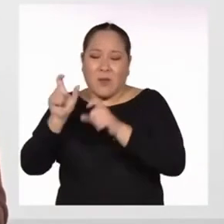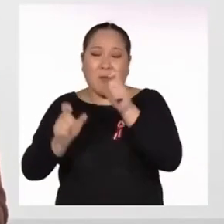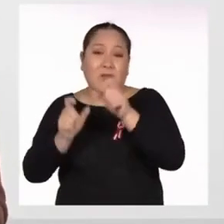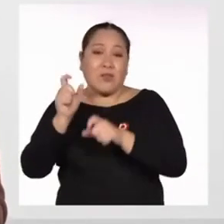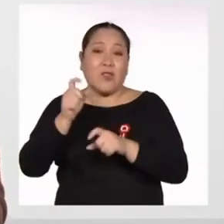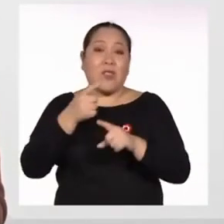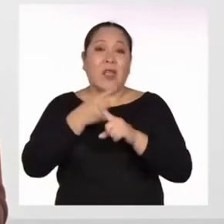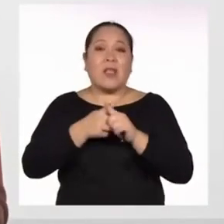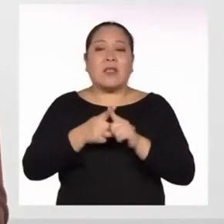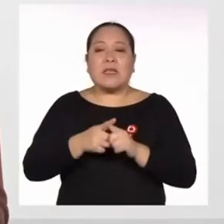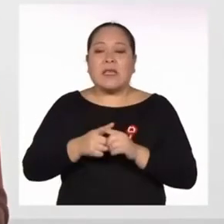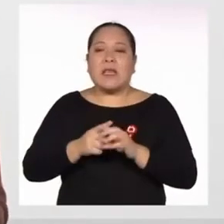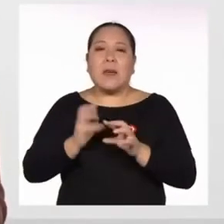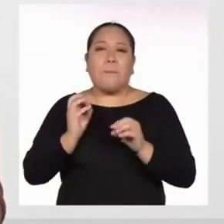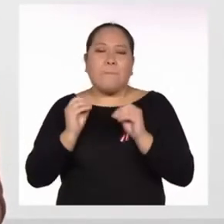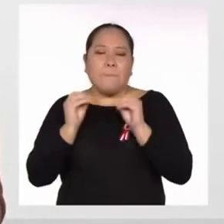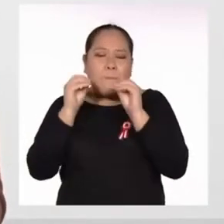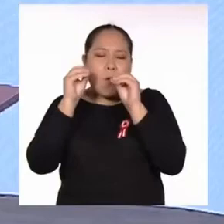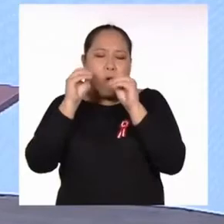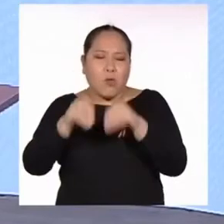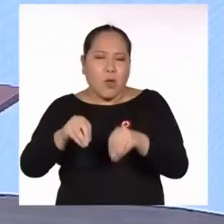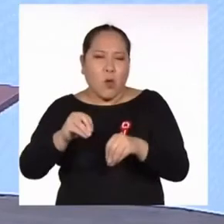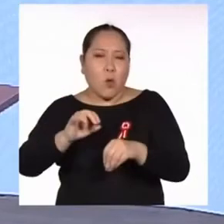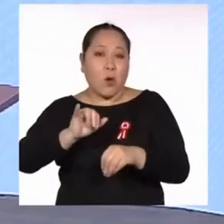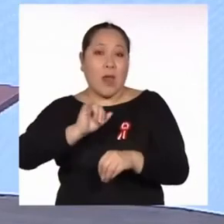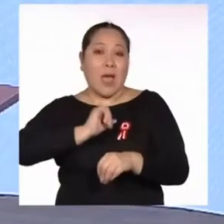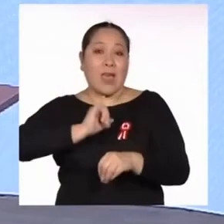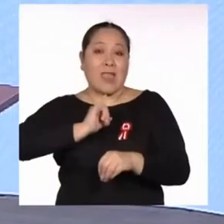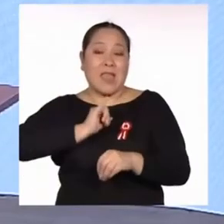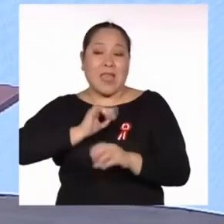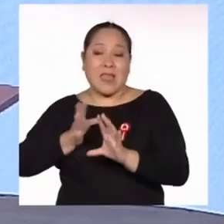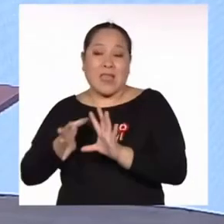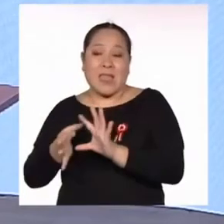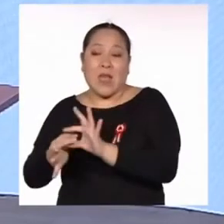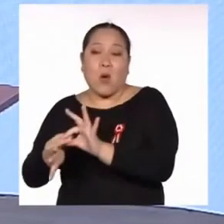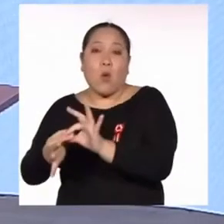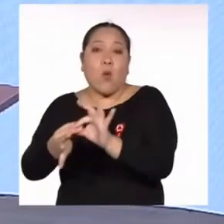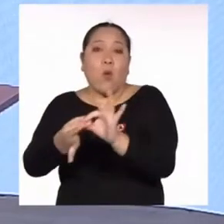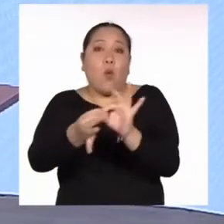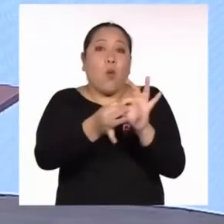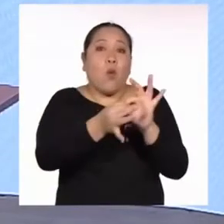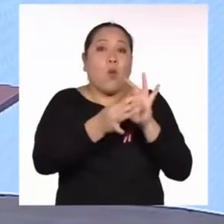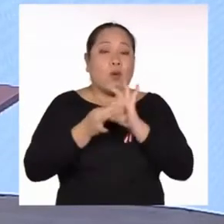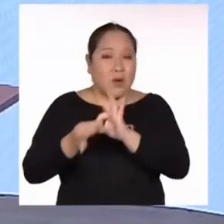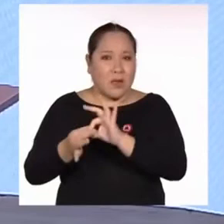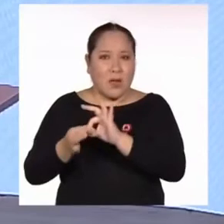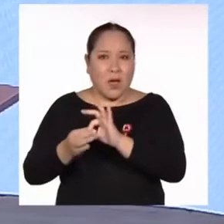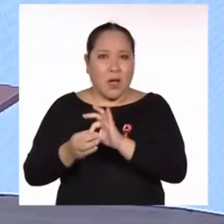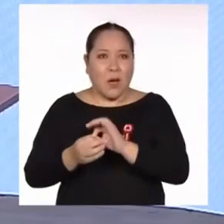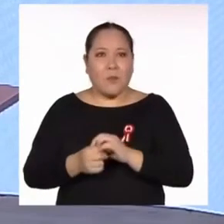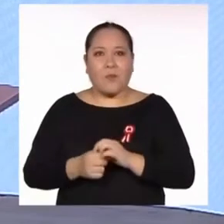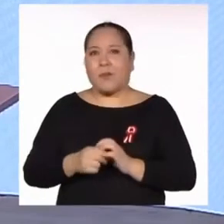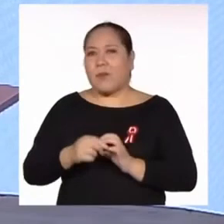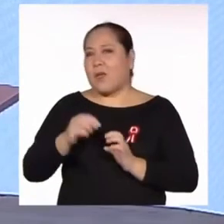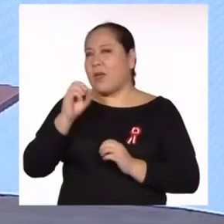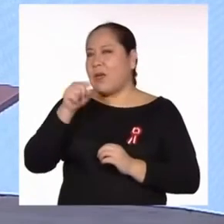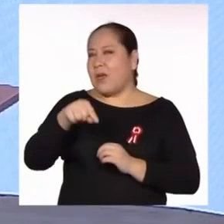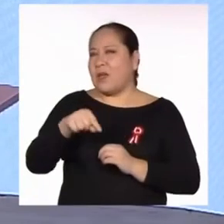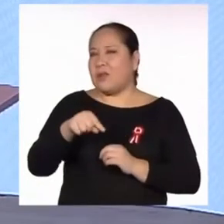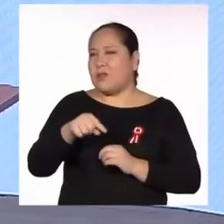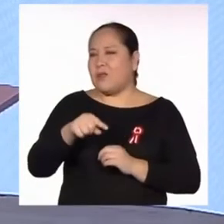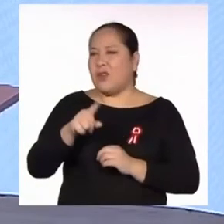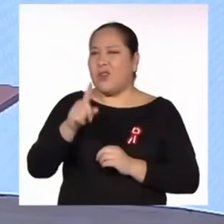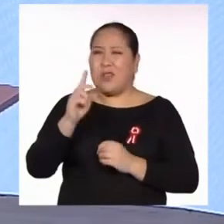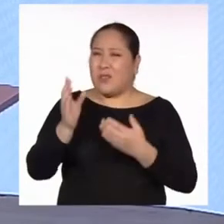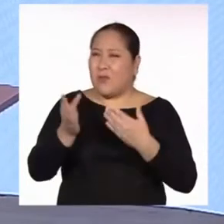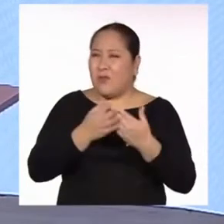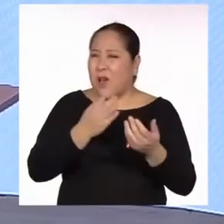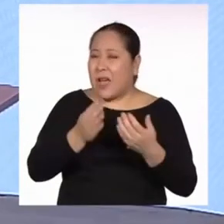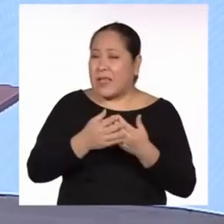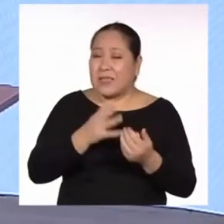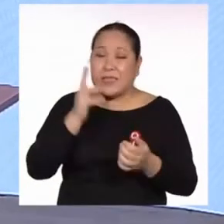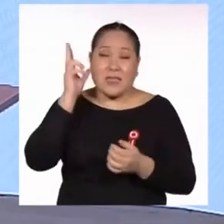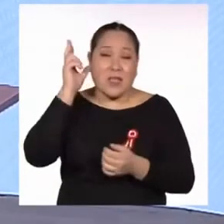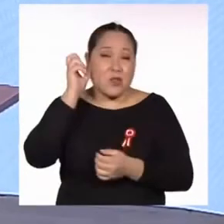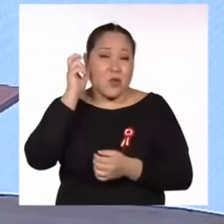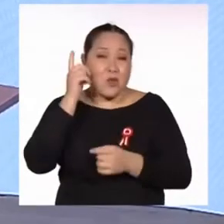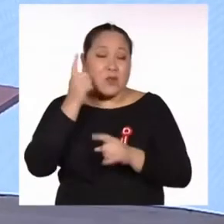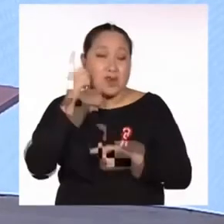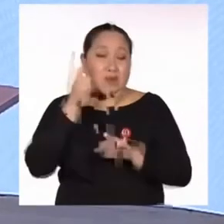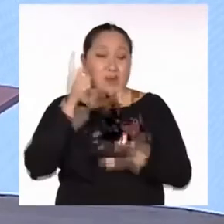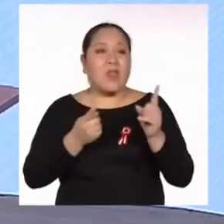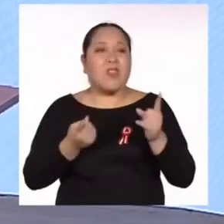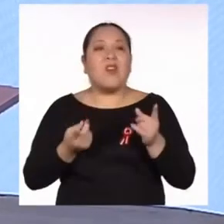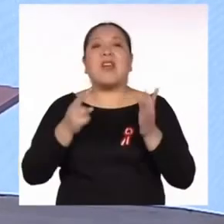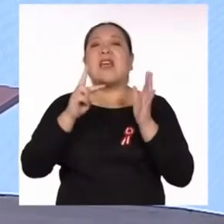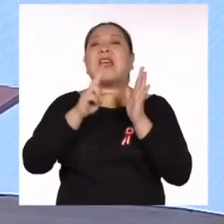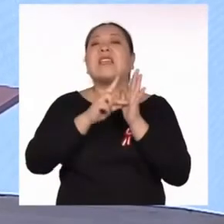una identidad unificada forjar una identidad suena algo siempre pero héte